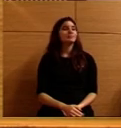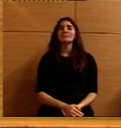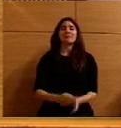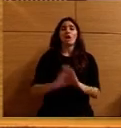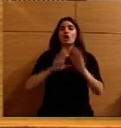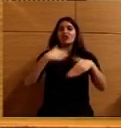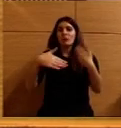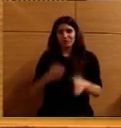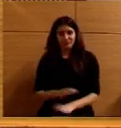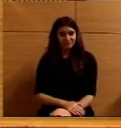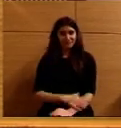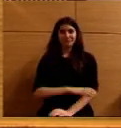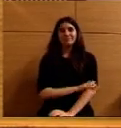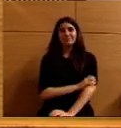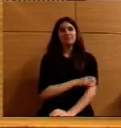Seguim endavant.